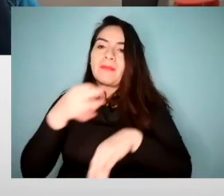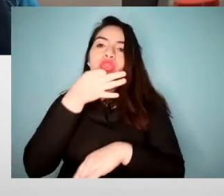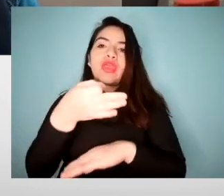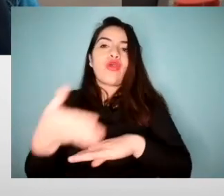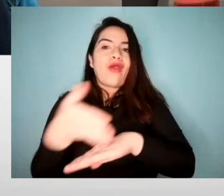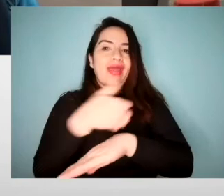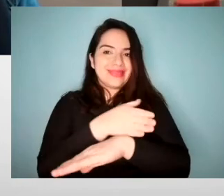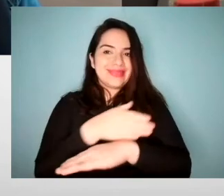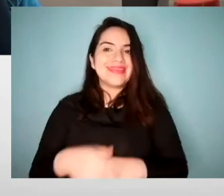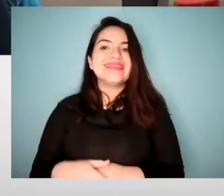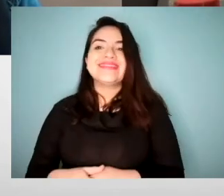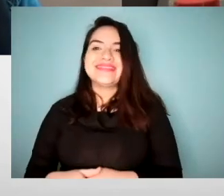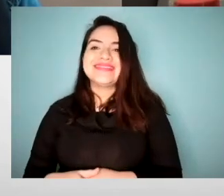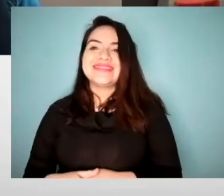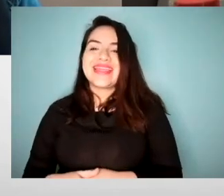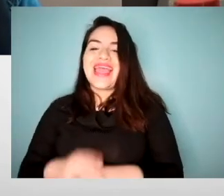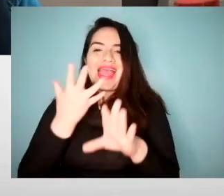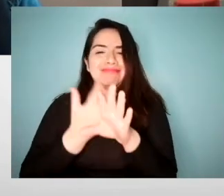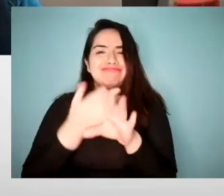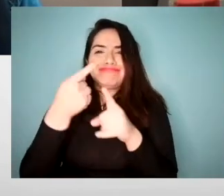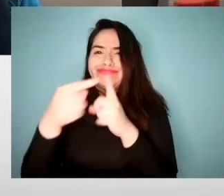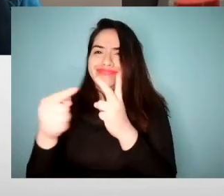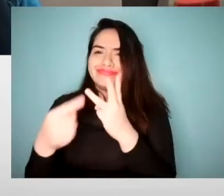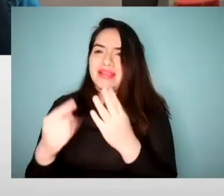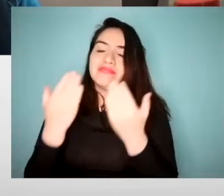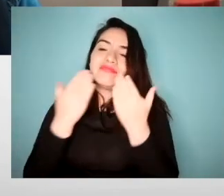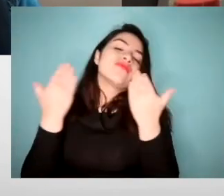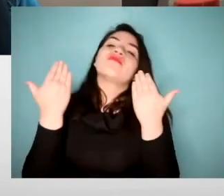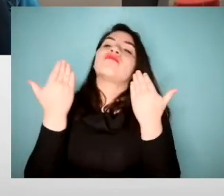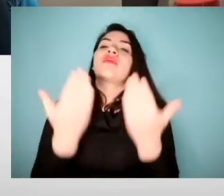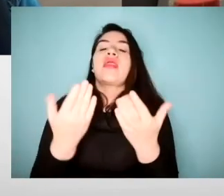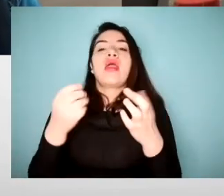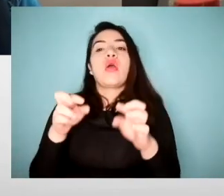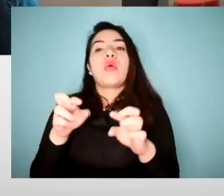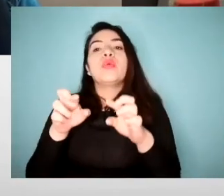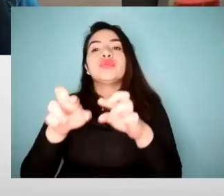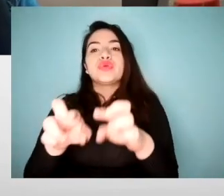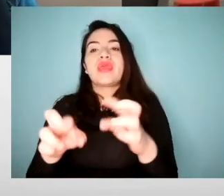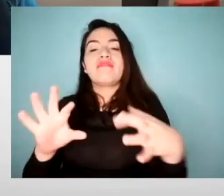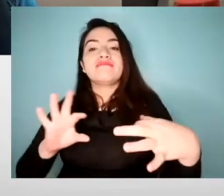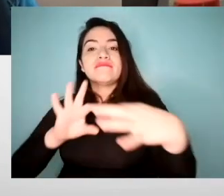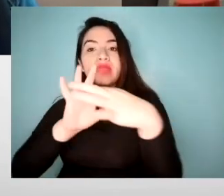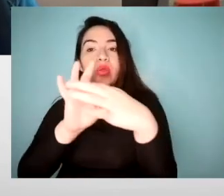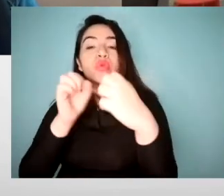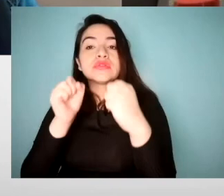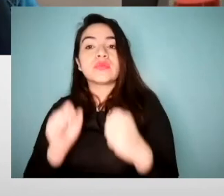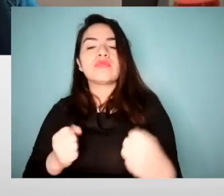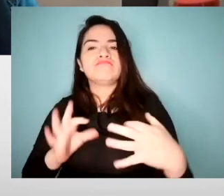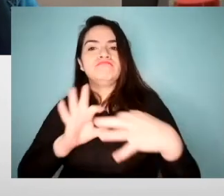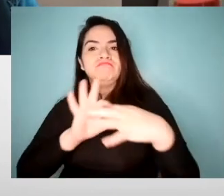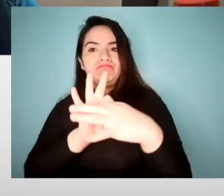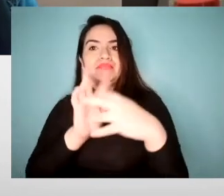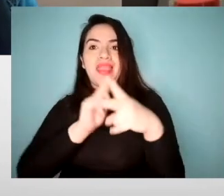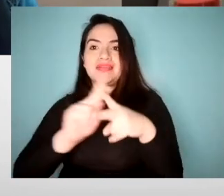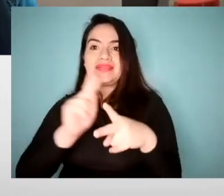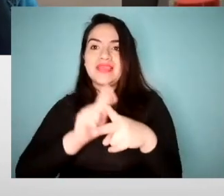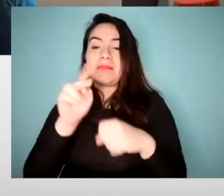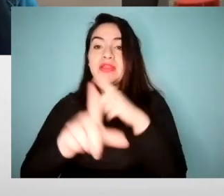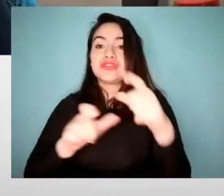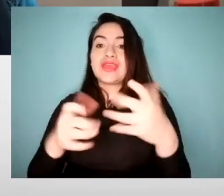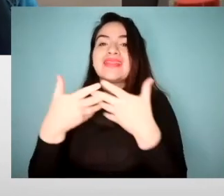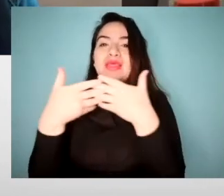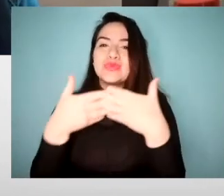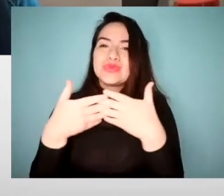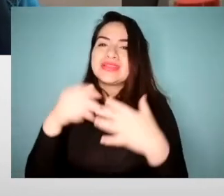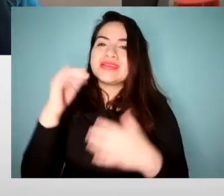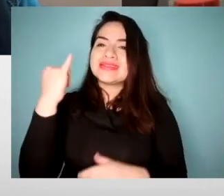Así que hay un montón de becas, hay un montón de oportunidades, hay un montón de vínculos que se pueden establecer. La gente en Estados Unidos siempre está